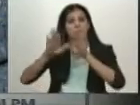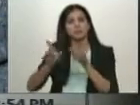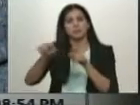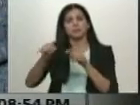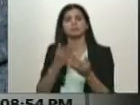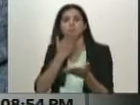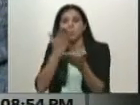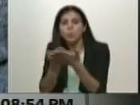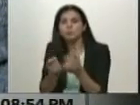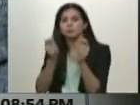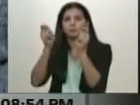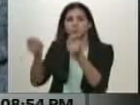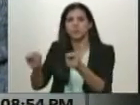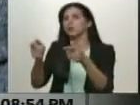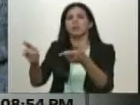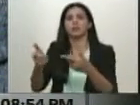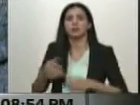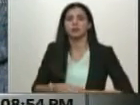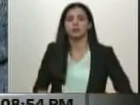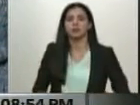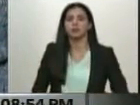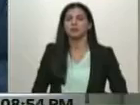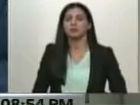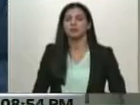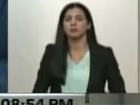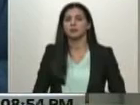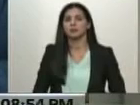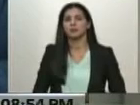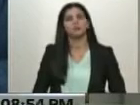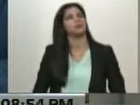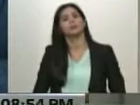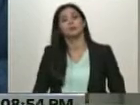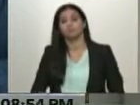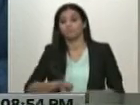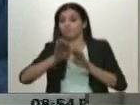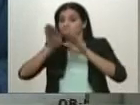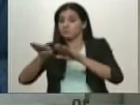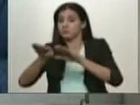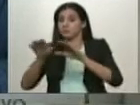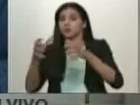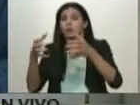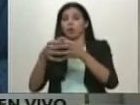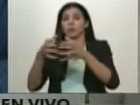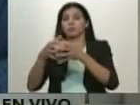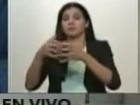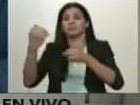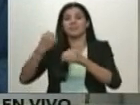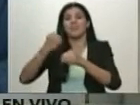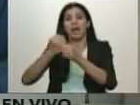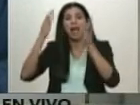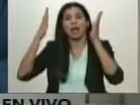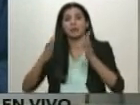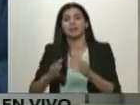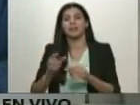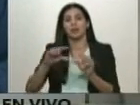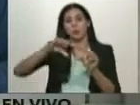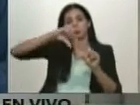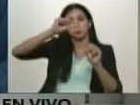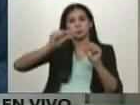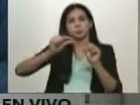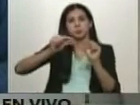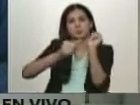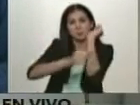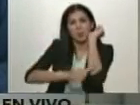una propuesta para favorecer al sector camaronero. Ya está aprobada la propuesta, sector